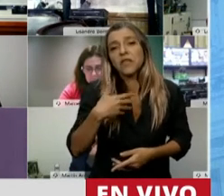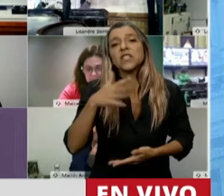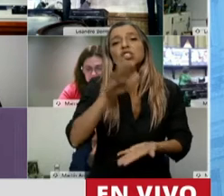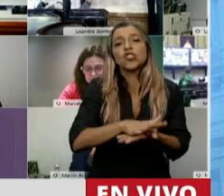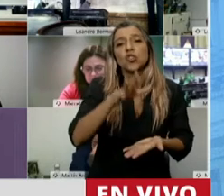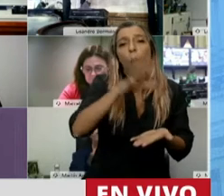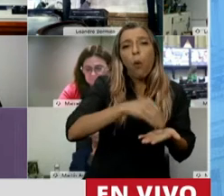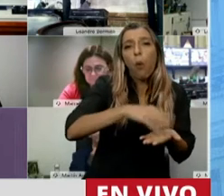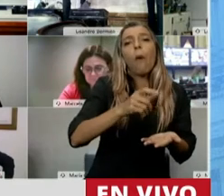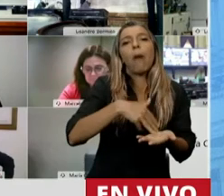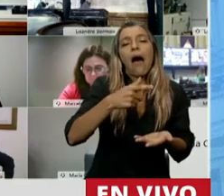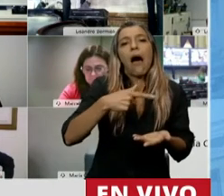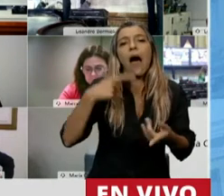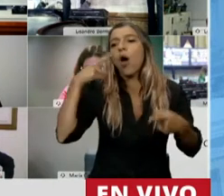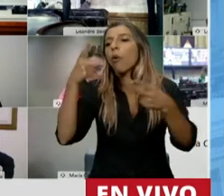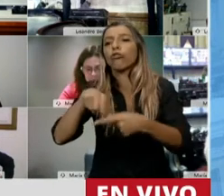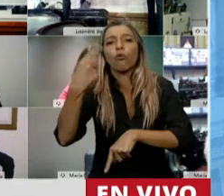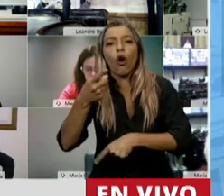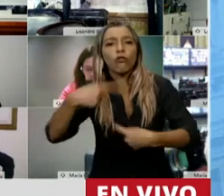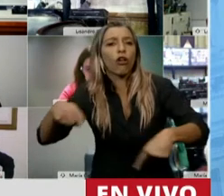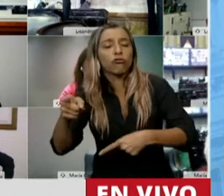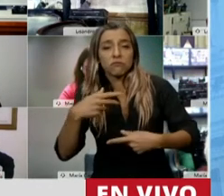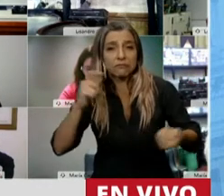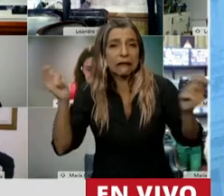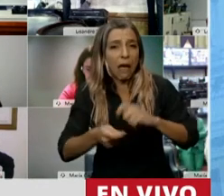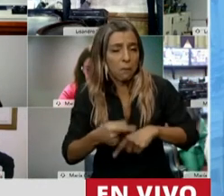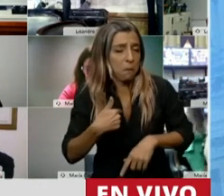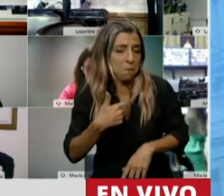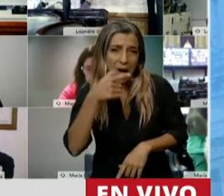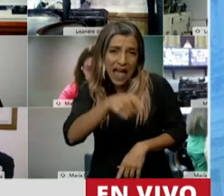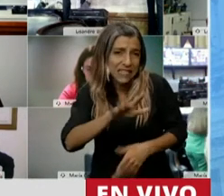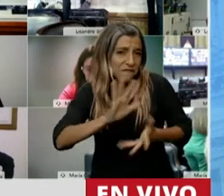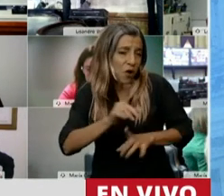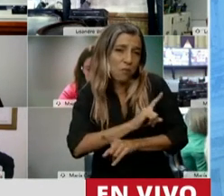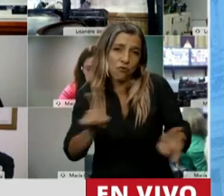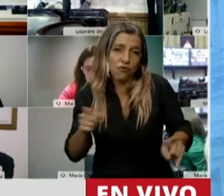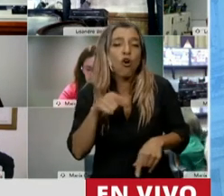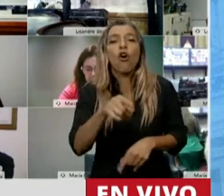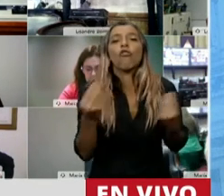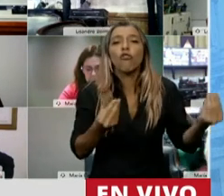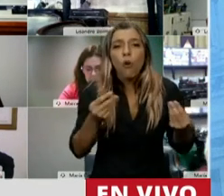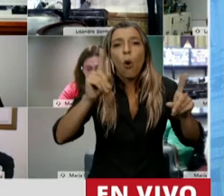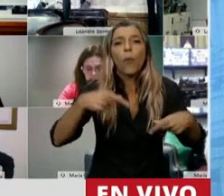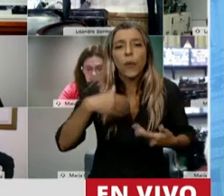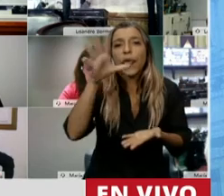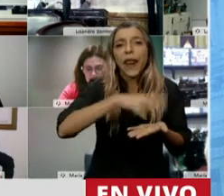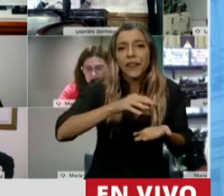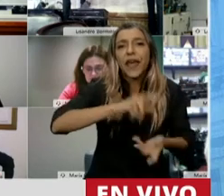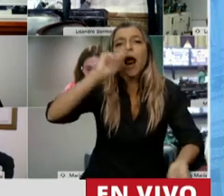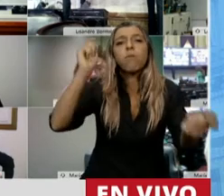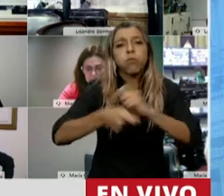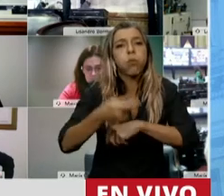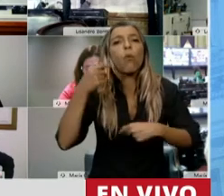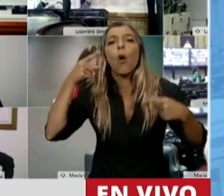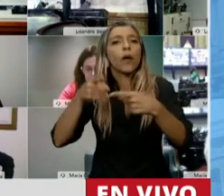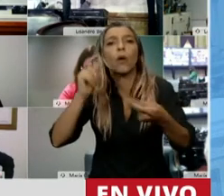no se produce de esa manera. El cambio de uso de suelo se produce a través de un plan de ordenamiento territorial autorizado por la